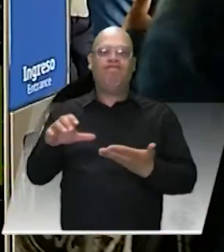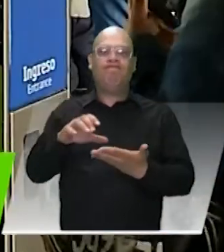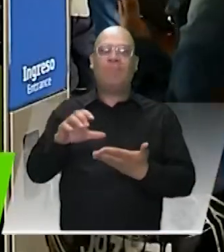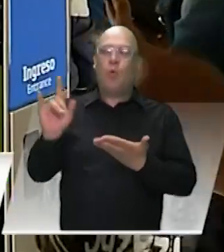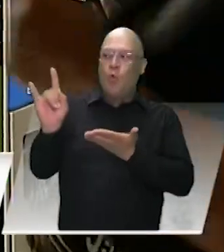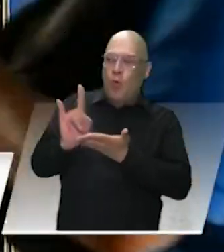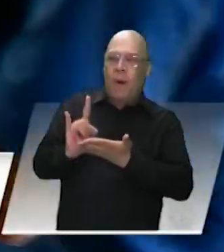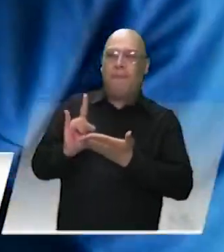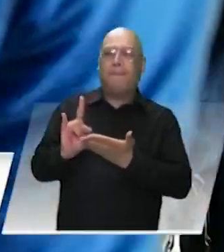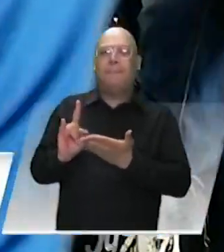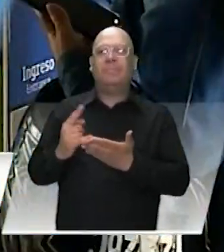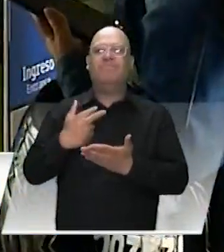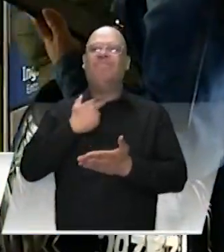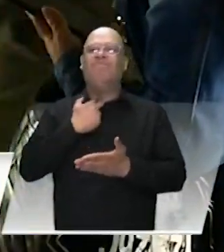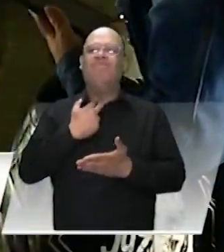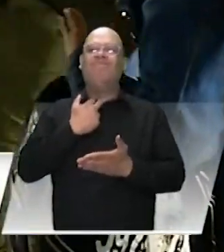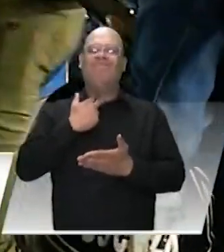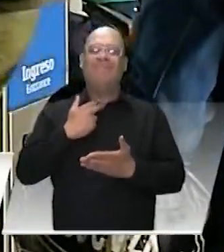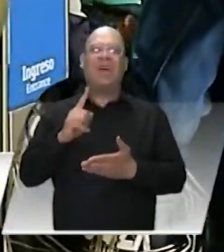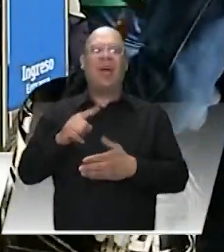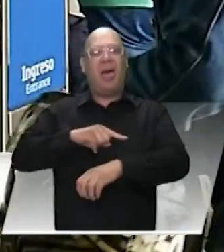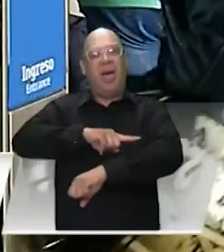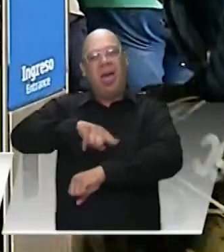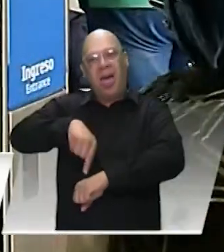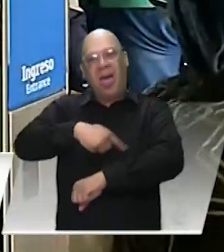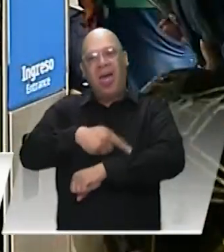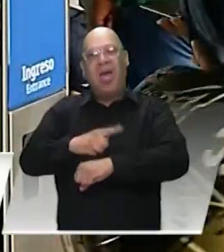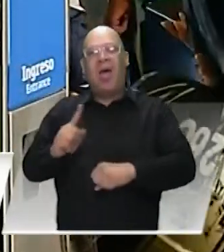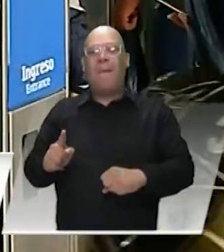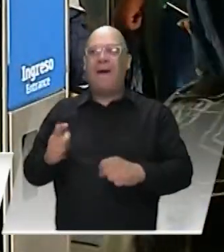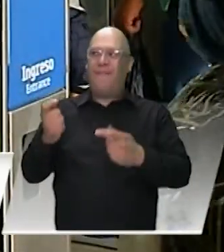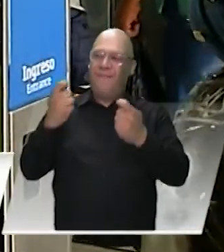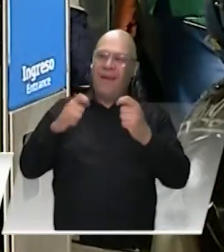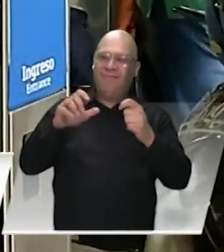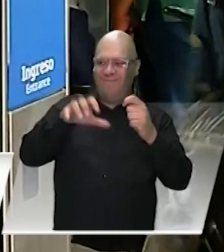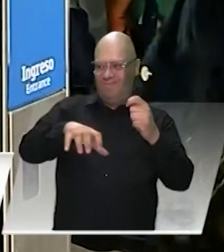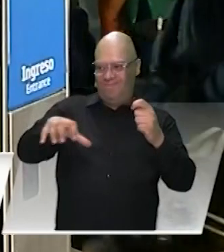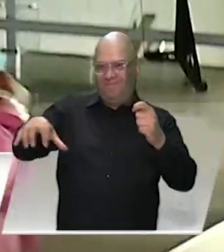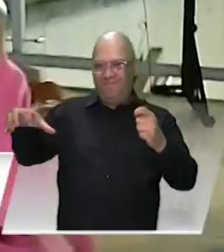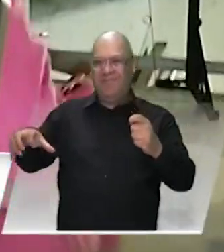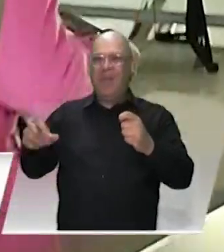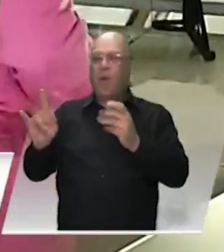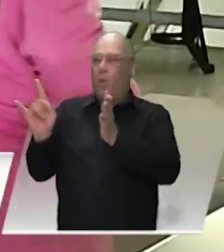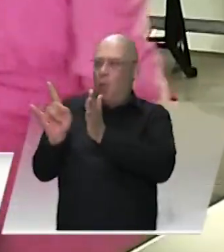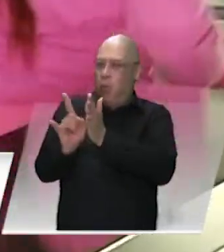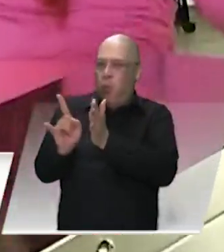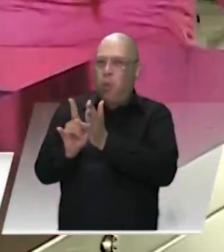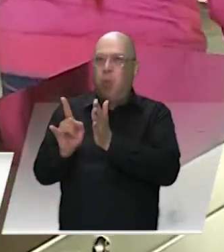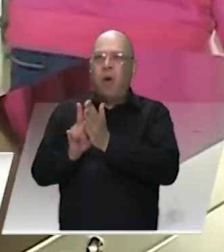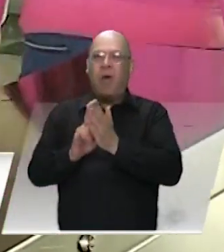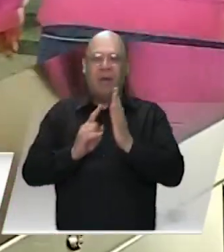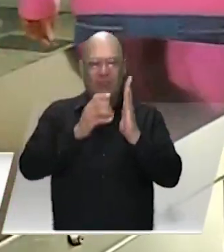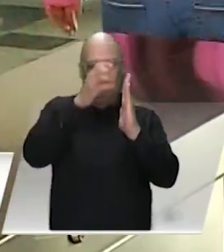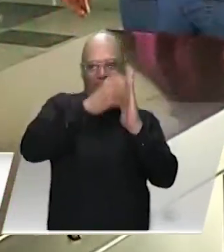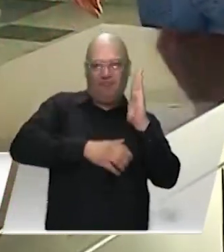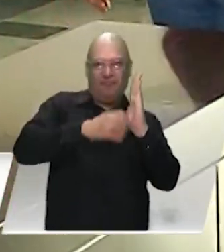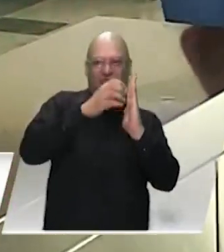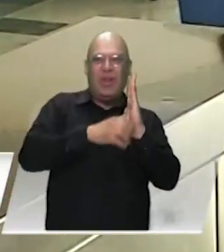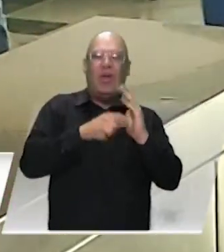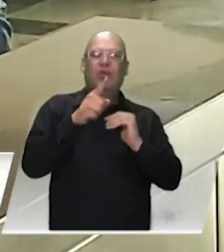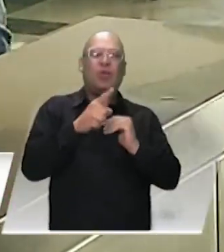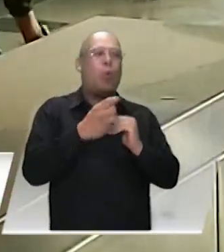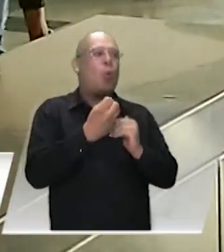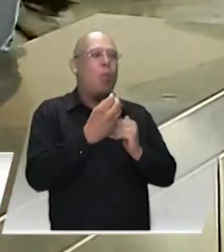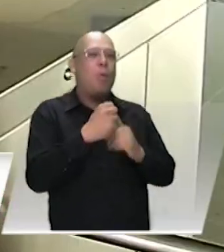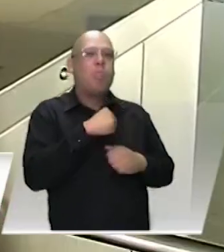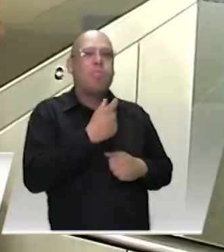recarga. Se presentarán demoras en espacios como puntos de venta, las máquinas de recarga, los lectores de saldo, la red externa